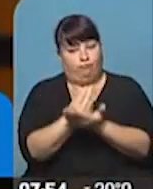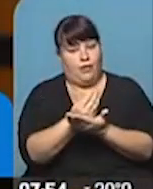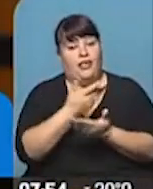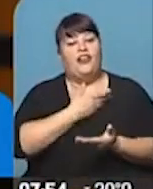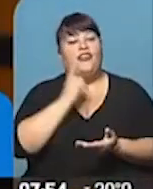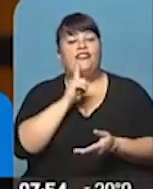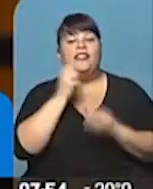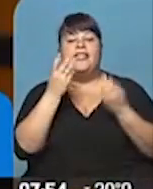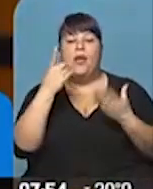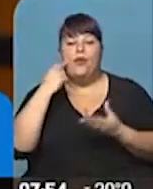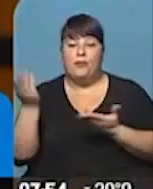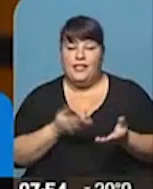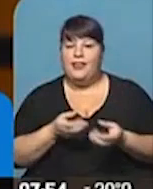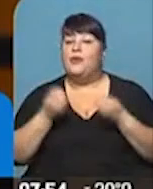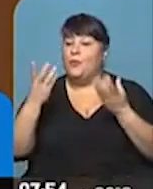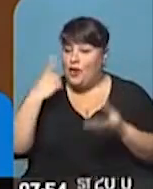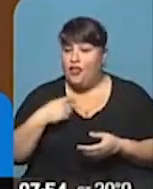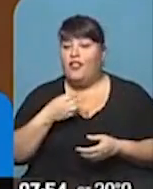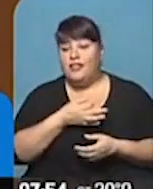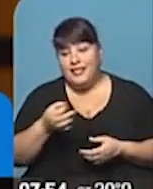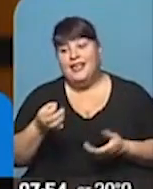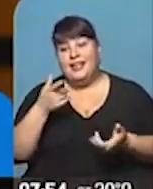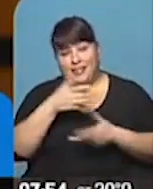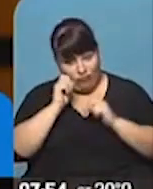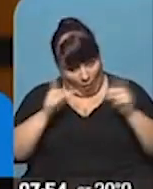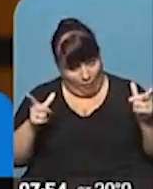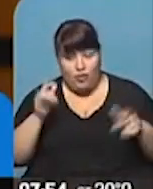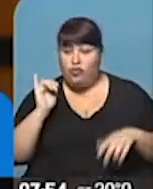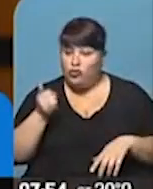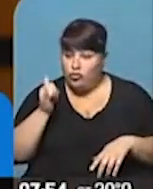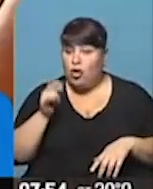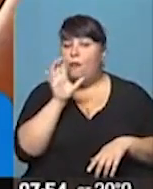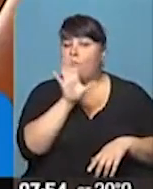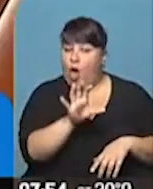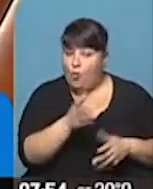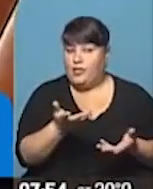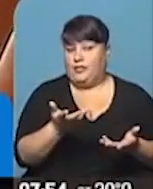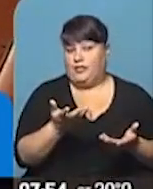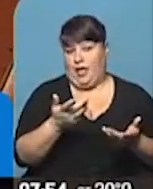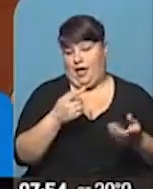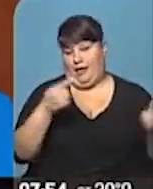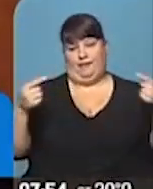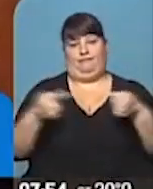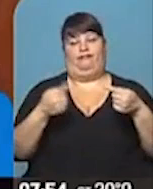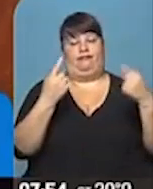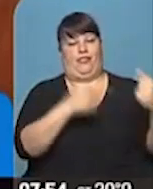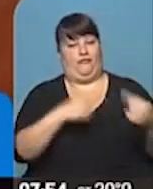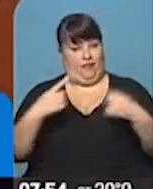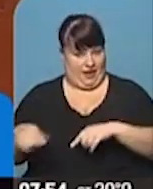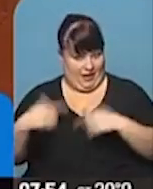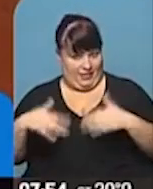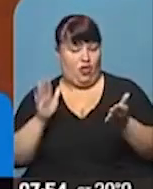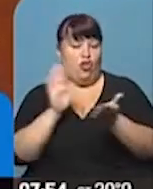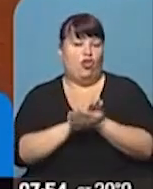FIT. Alejandro, buen día. ¿Cómo le va? Muy buenos días. Sí, un poco lo sorpresa, que vos decís. ¿No? Sí, en una provincia donde hay un contraste muy grande, ¿no?